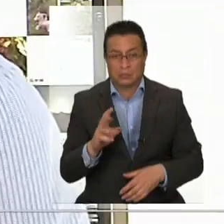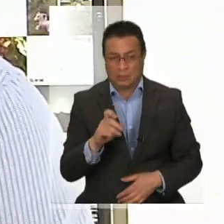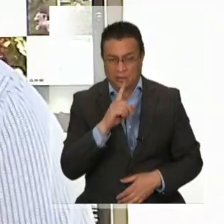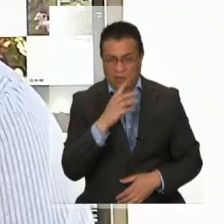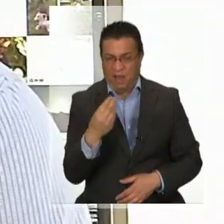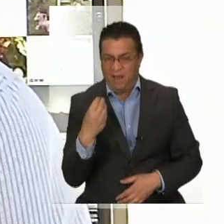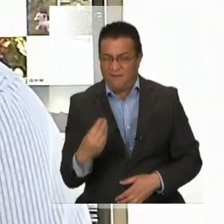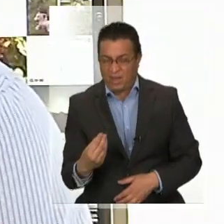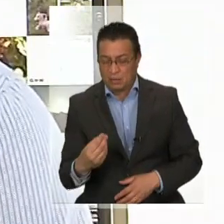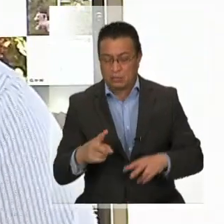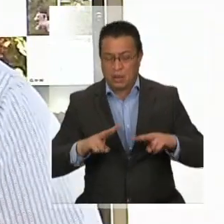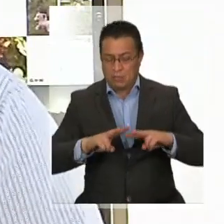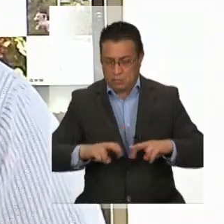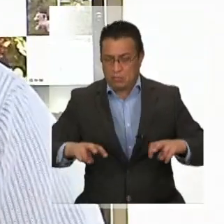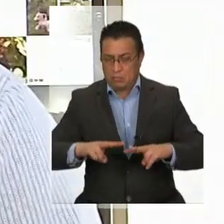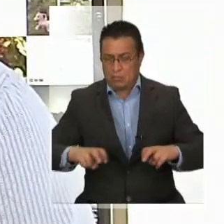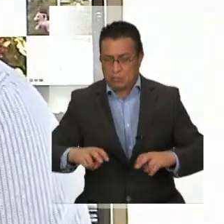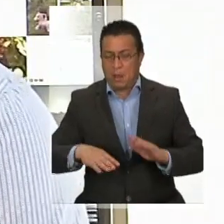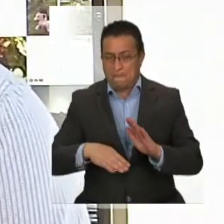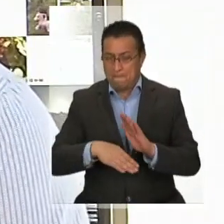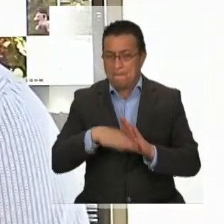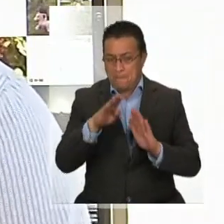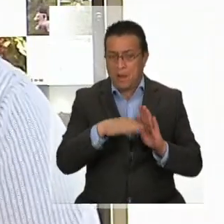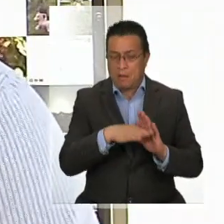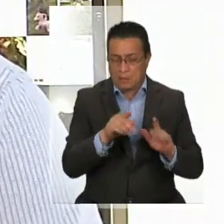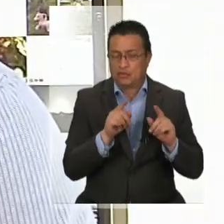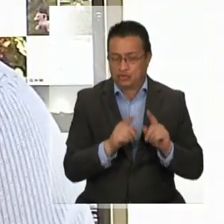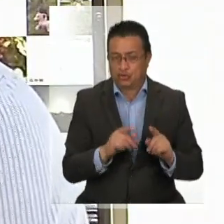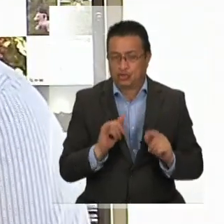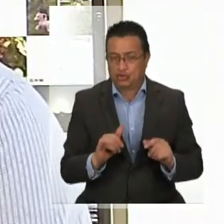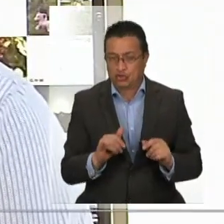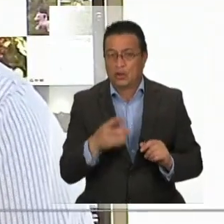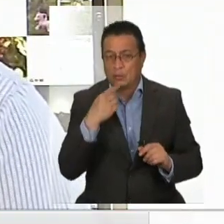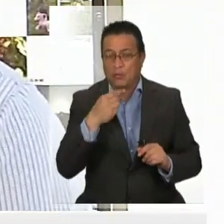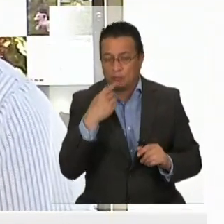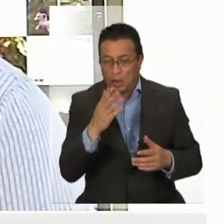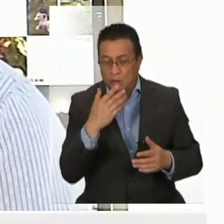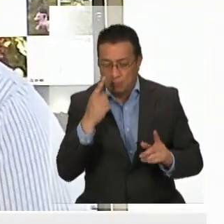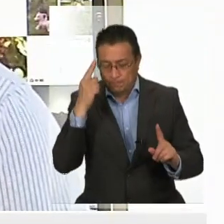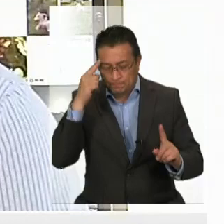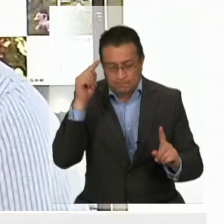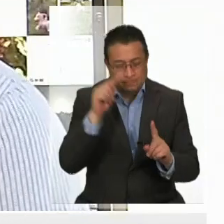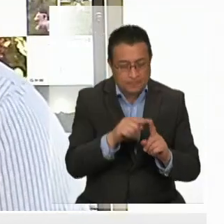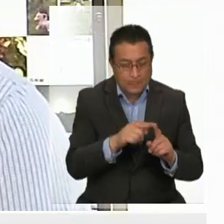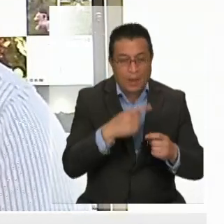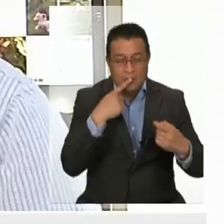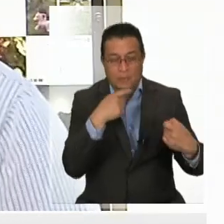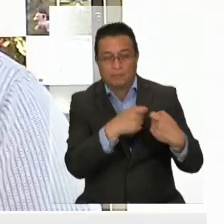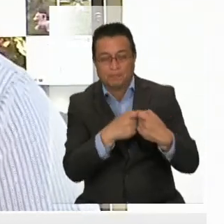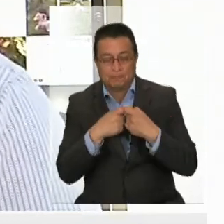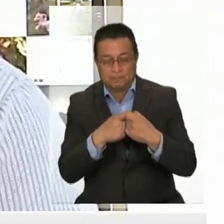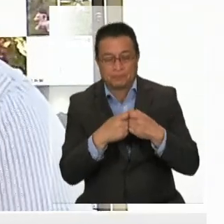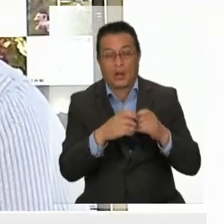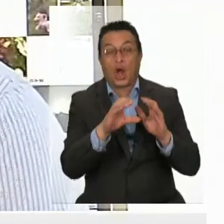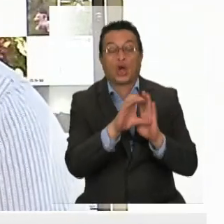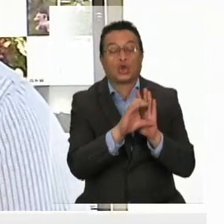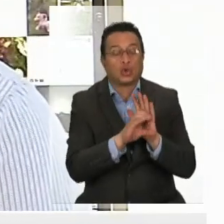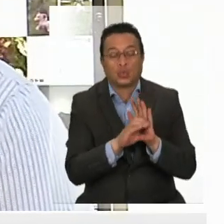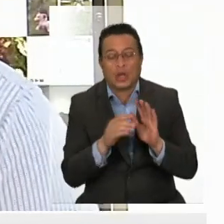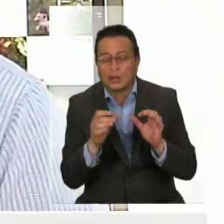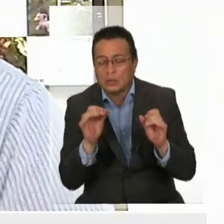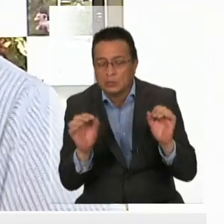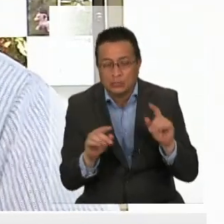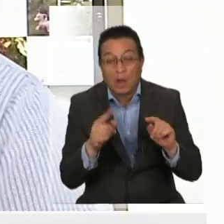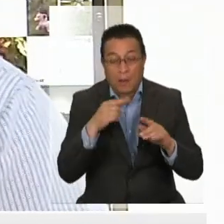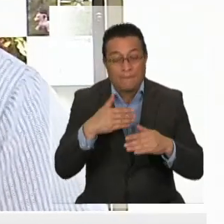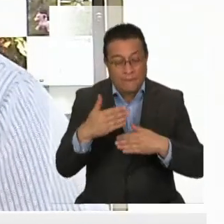pero analizarlo con mayor antecedente, no acá, no recién cuando vamos a abocarnos al debate constitucional, sino que en la medida que avancemos un poco